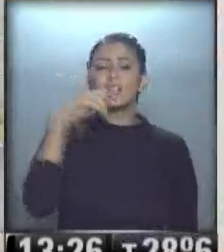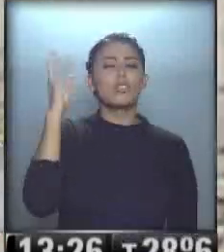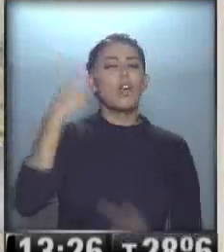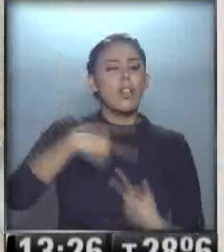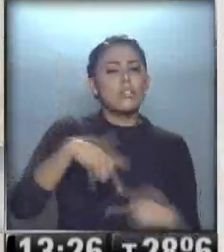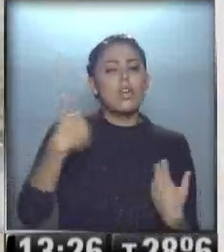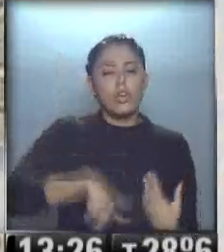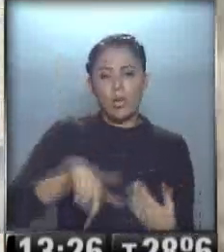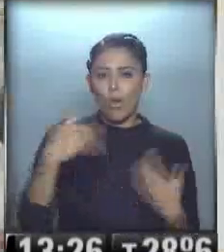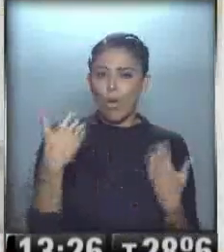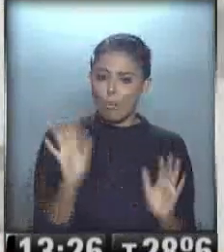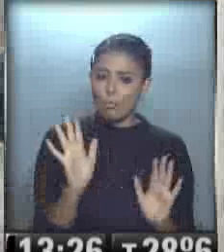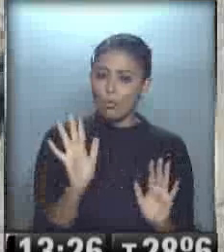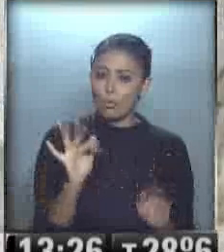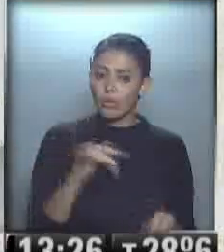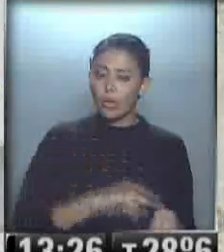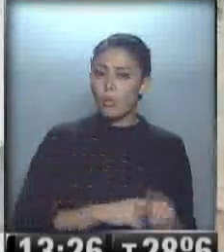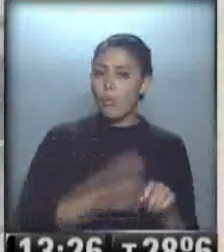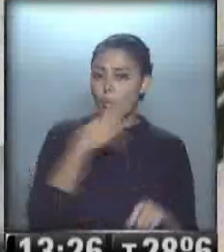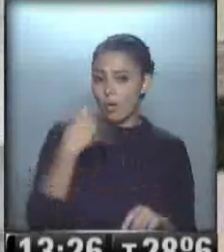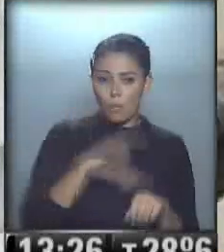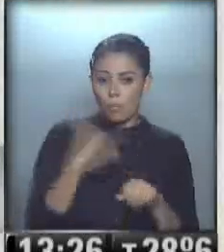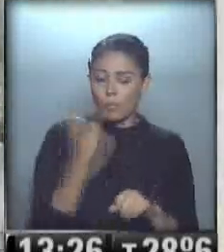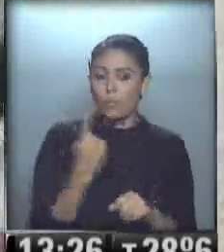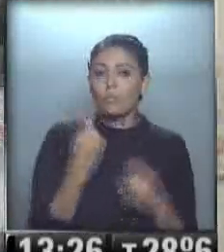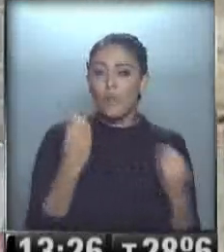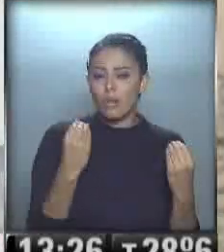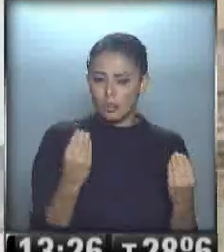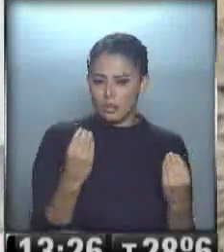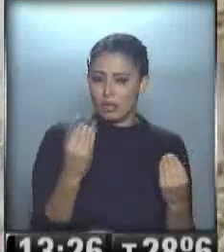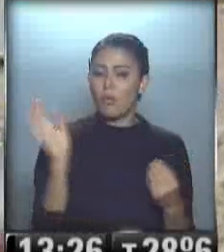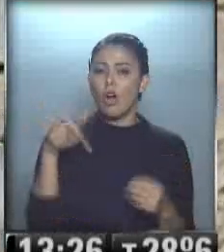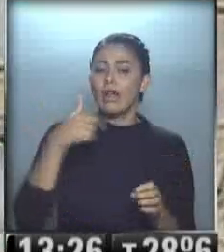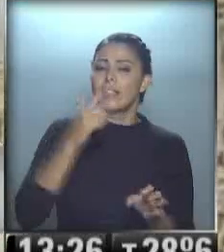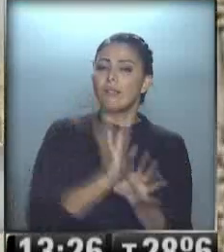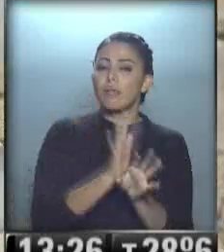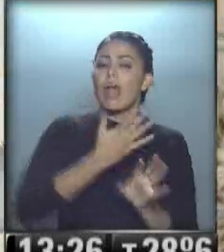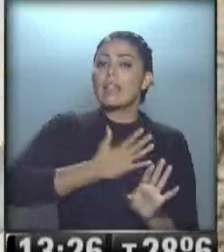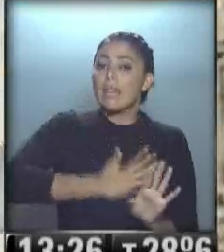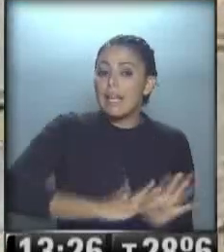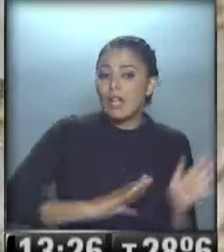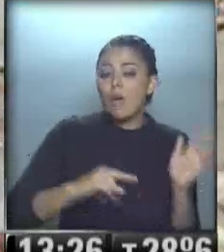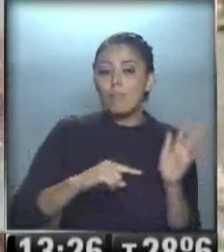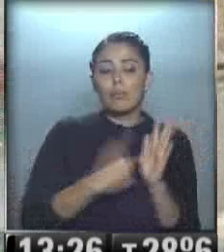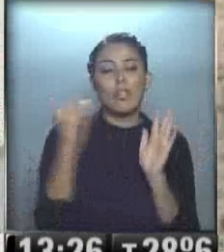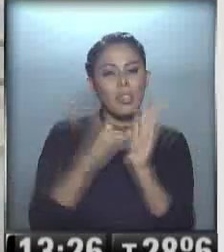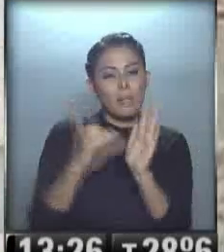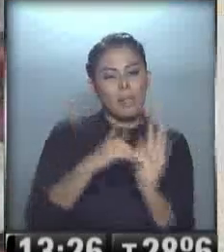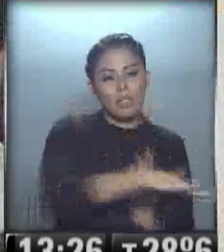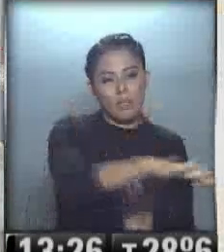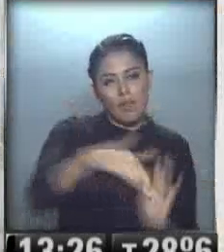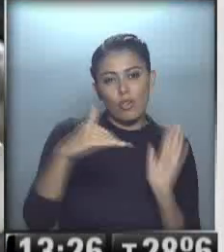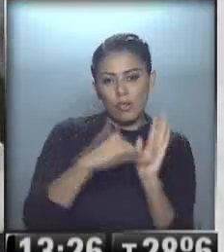puede llegar a ocurrir de un minuto a otro por esto de la relativa Calma relativa calma depende en los barrios o